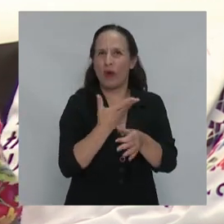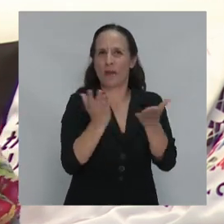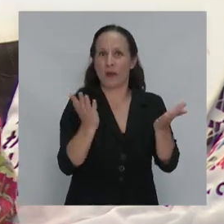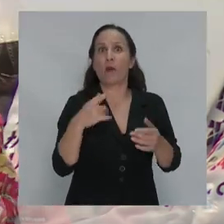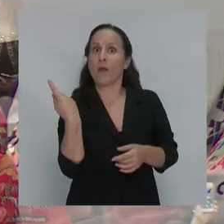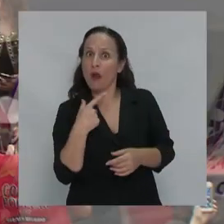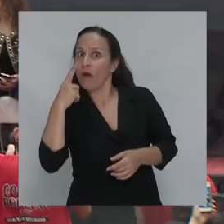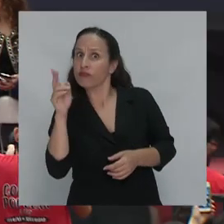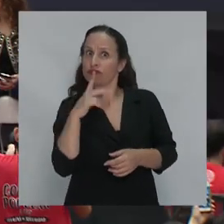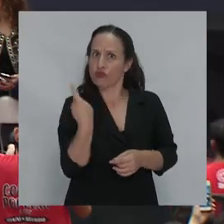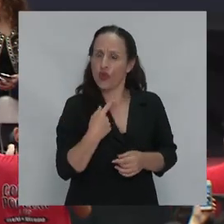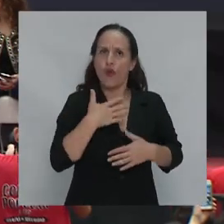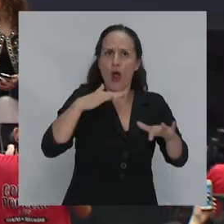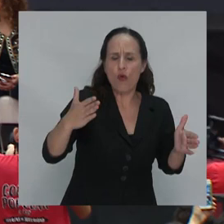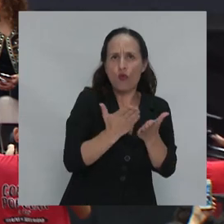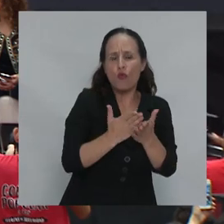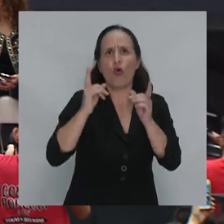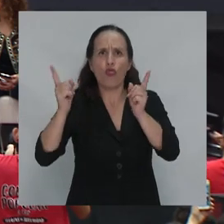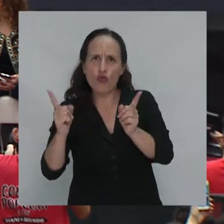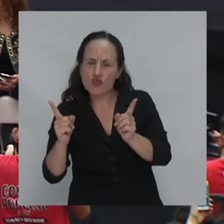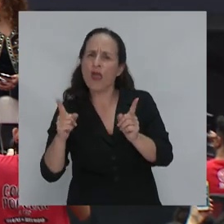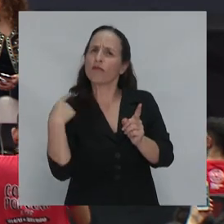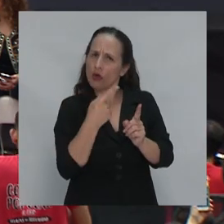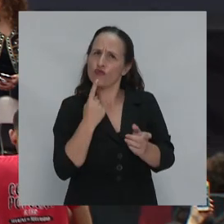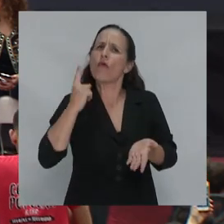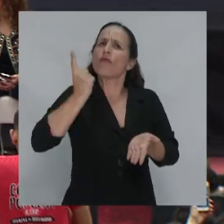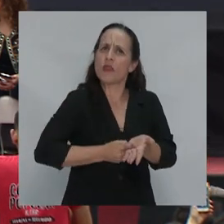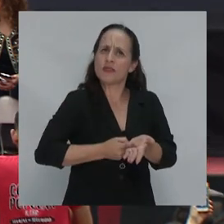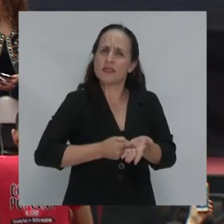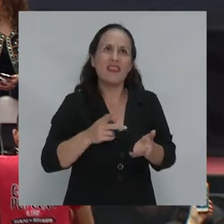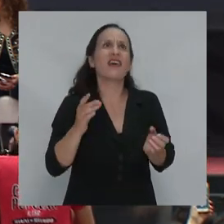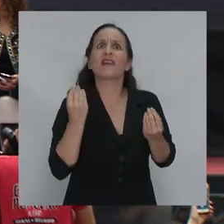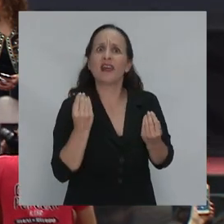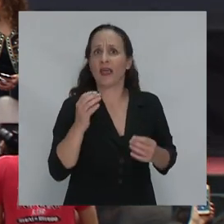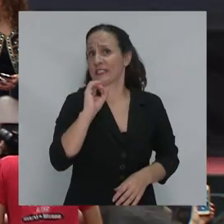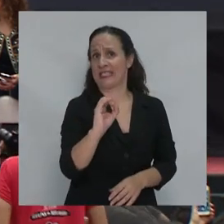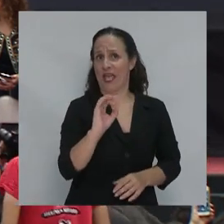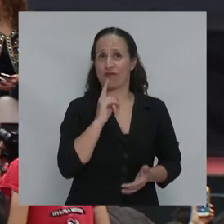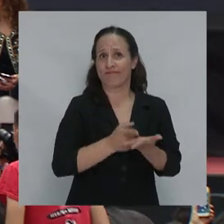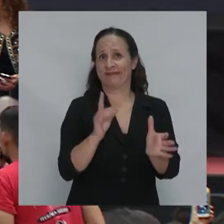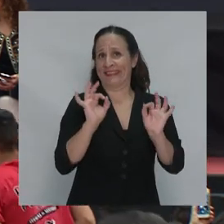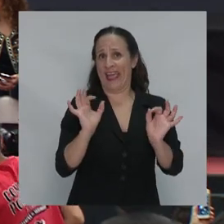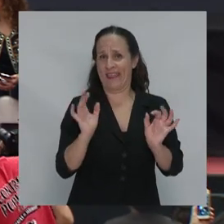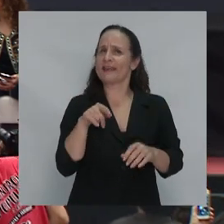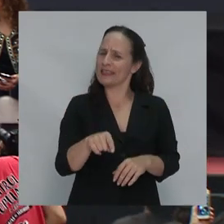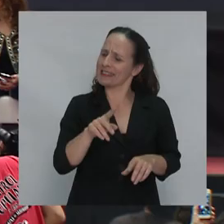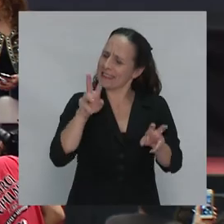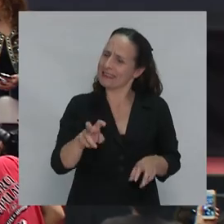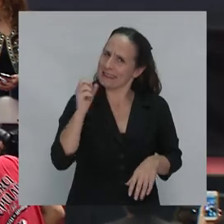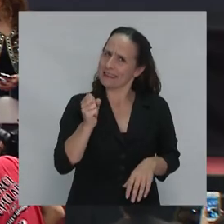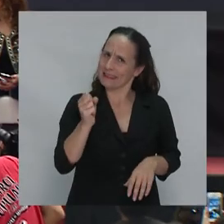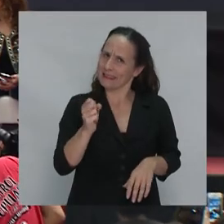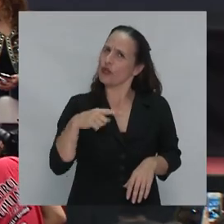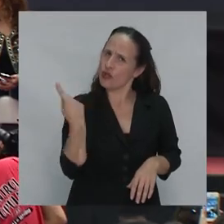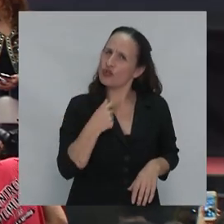y nosotras, estudiantes y docentes, tenemos poder de decisión nulo. Bueno, ese es el primer punto que pongo en cuestión. Estamos